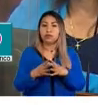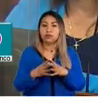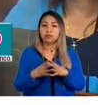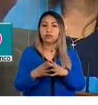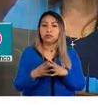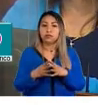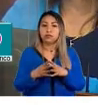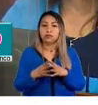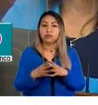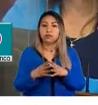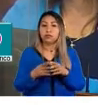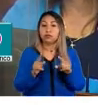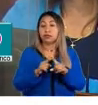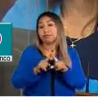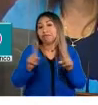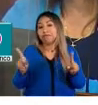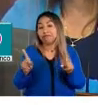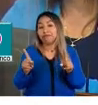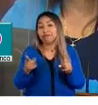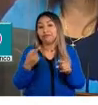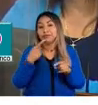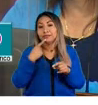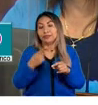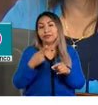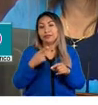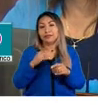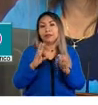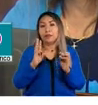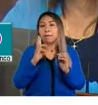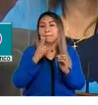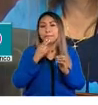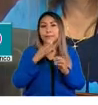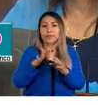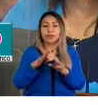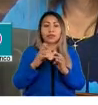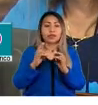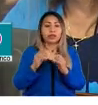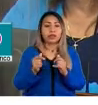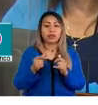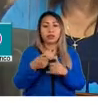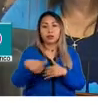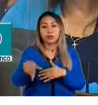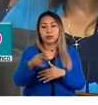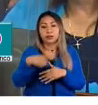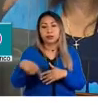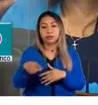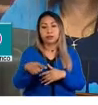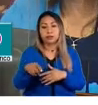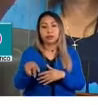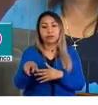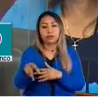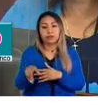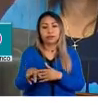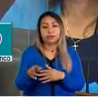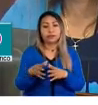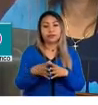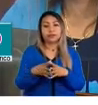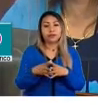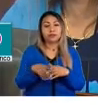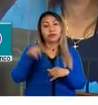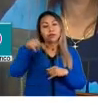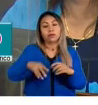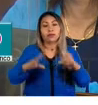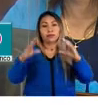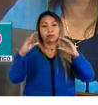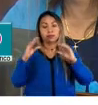ustedes. Pero realmente yo sé que estoy abusando de ustedes y de los apreciados colegas que me acompañan en la tarde de